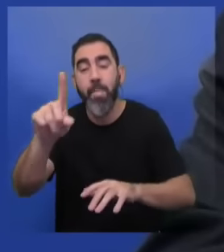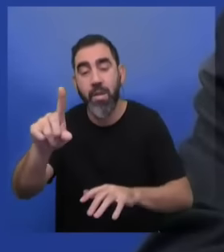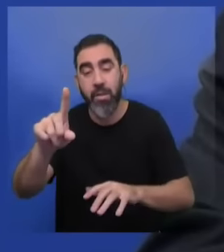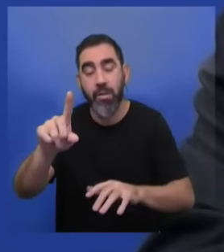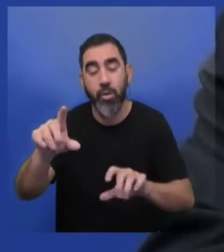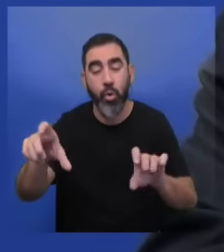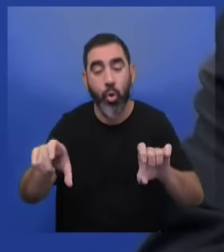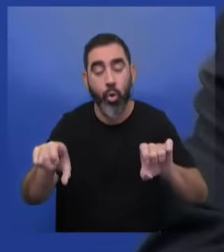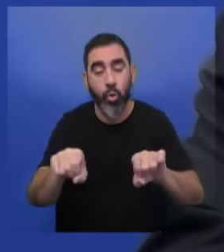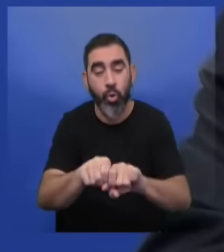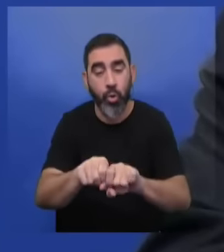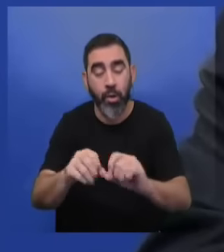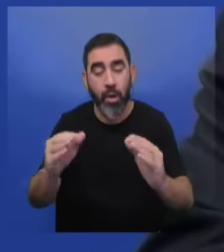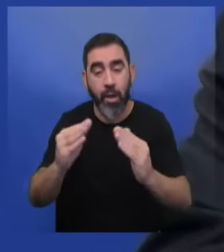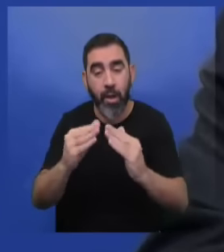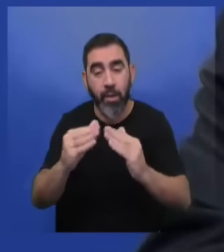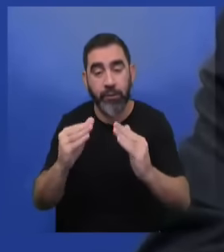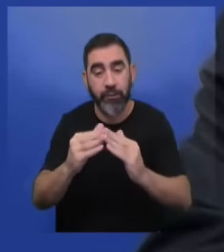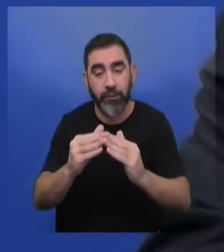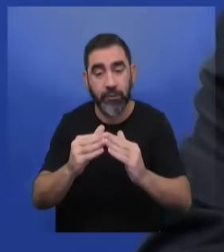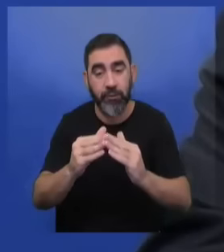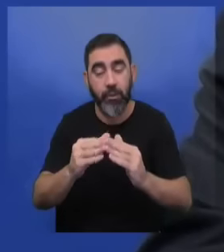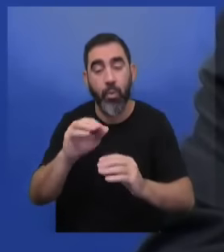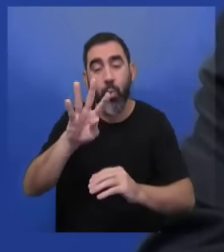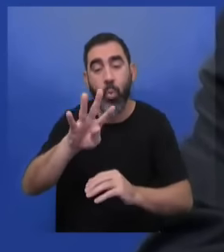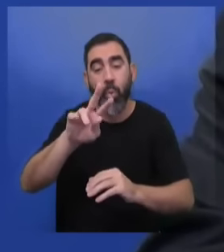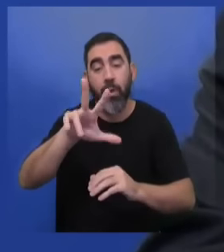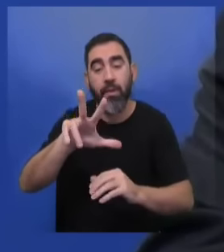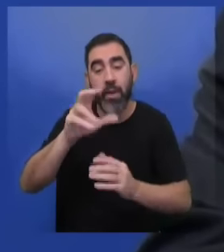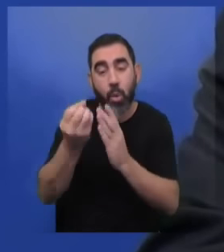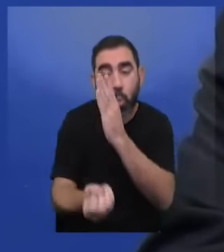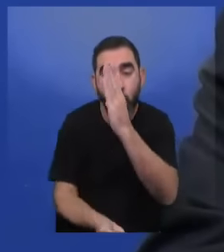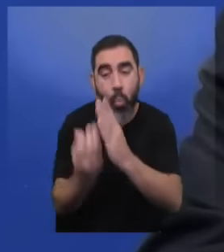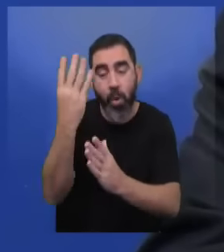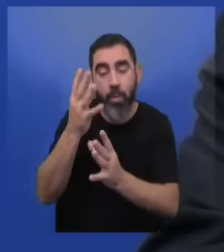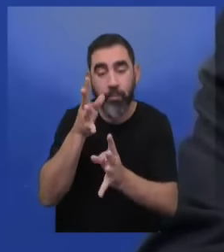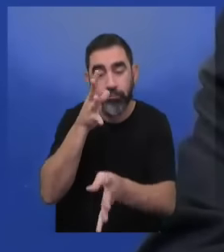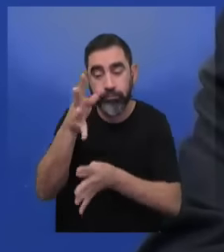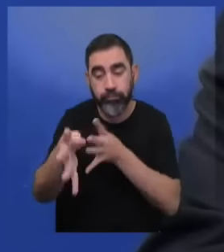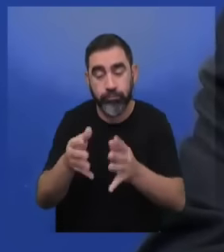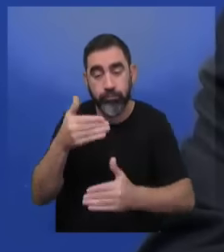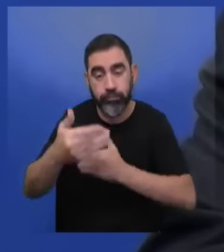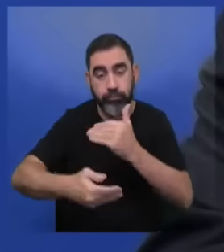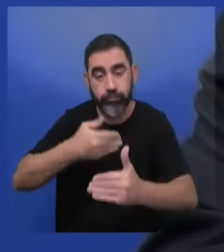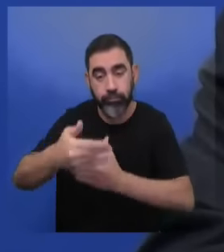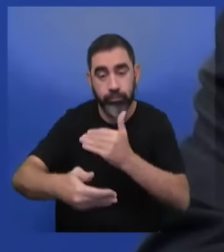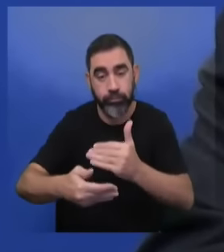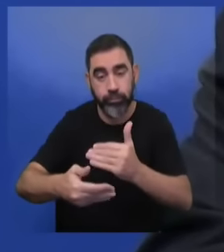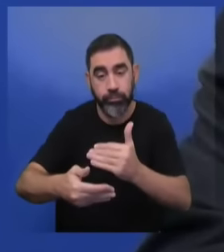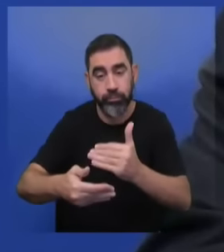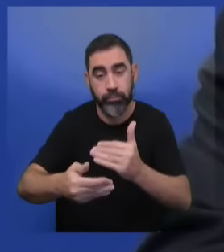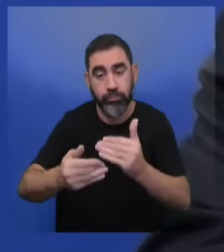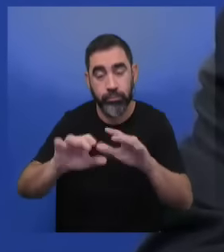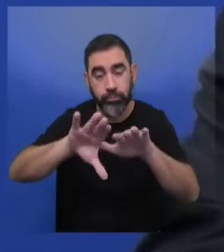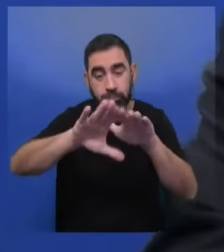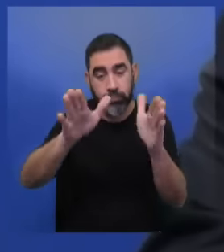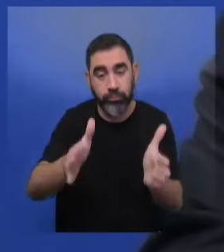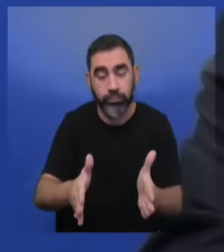conexiones domiciliarias 43 nuevas plantas estructurales que